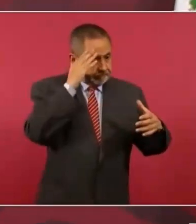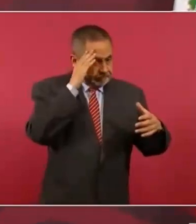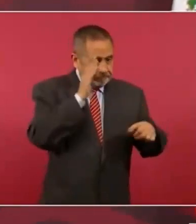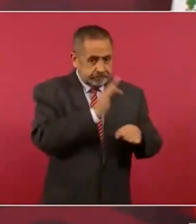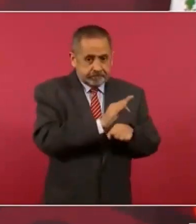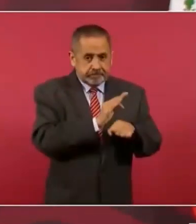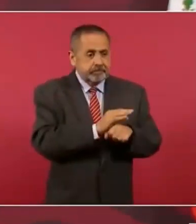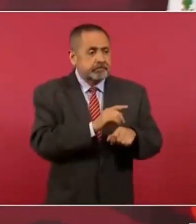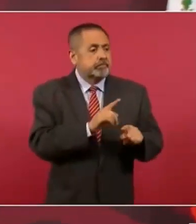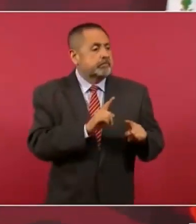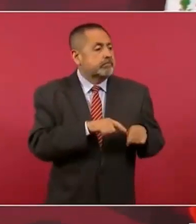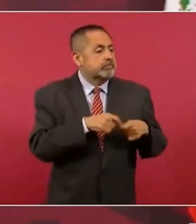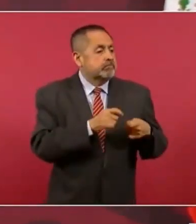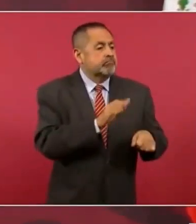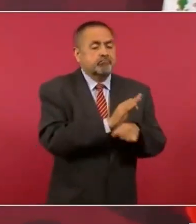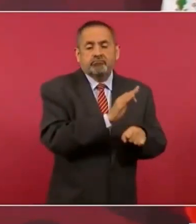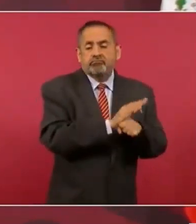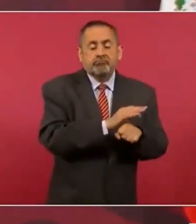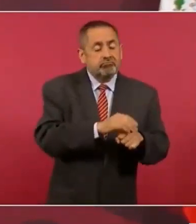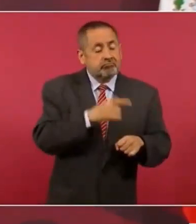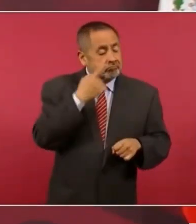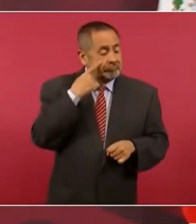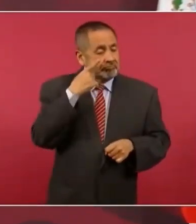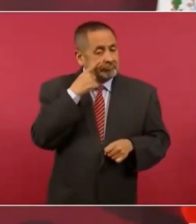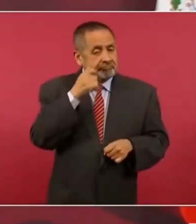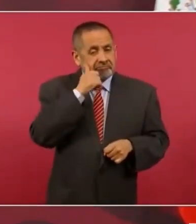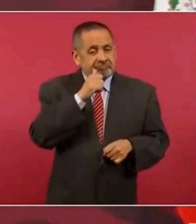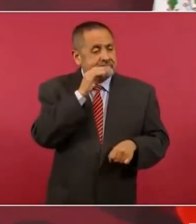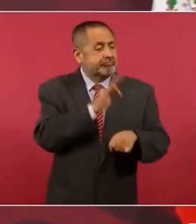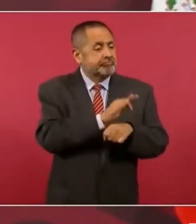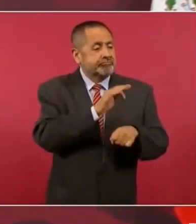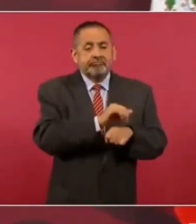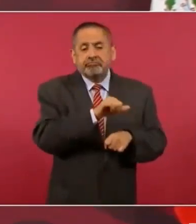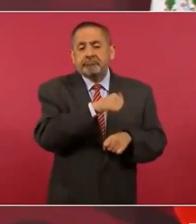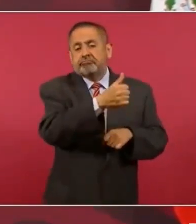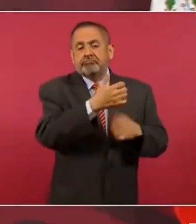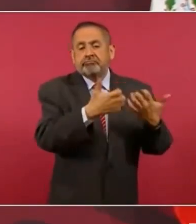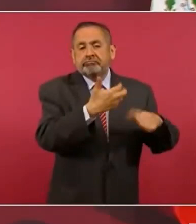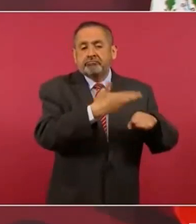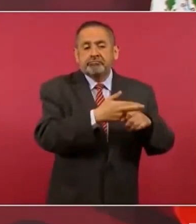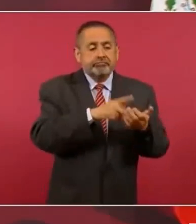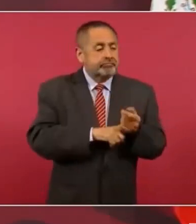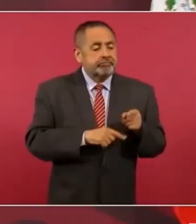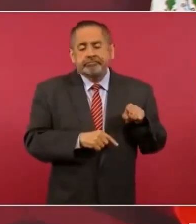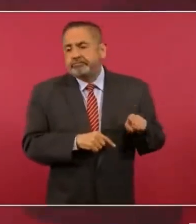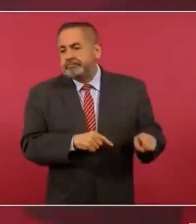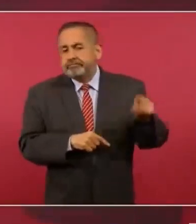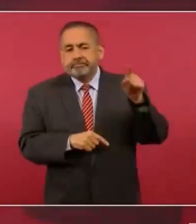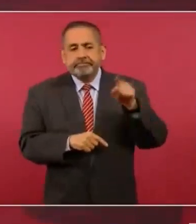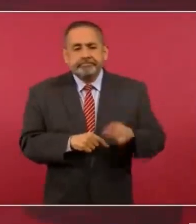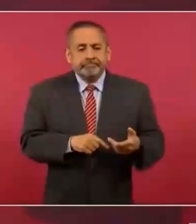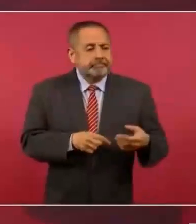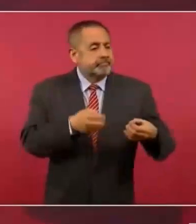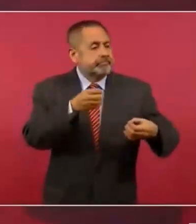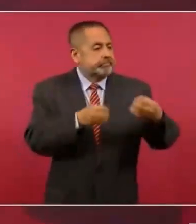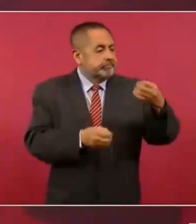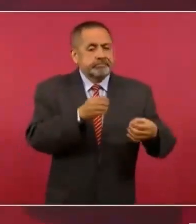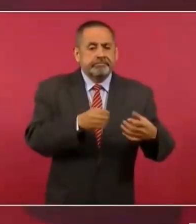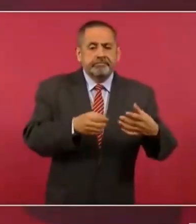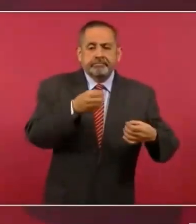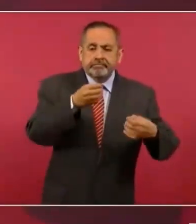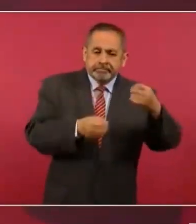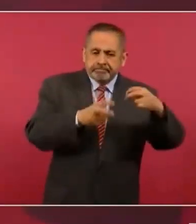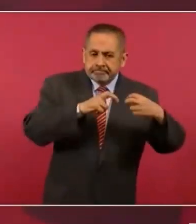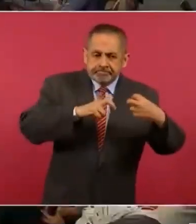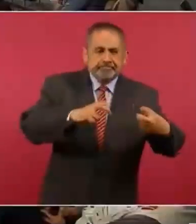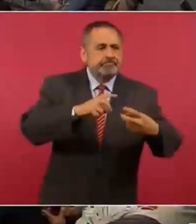principales defensores de las empresas extranjeras en el sector energético son jueces,